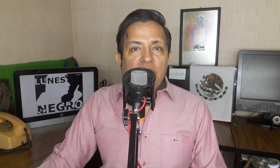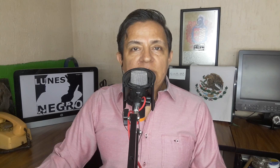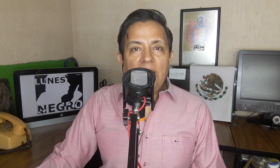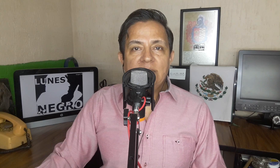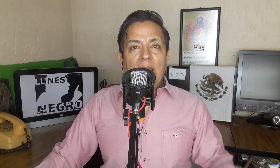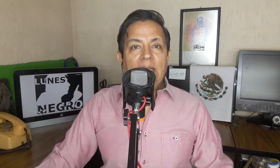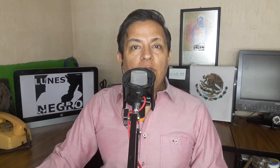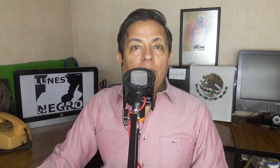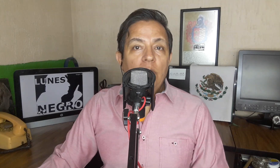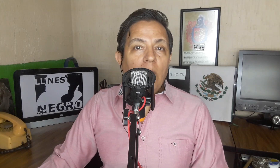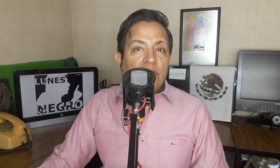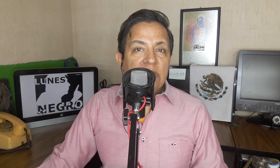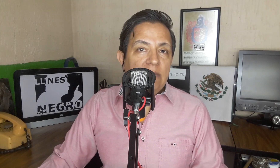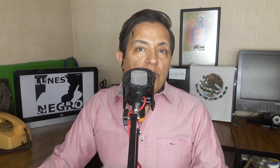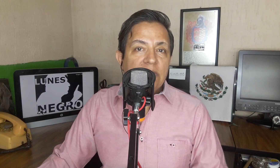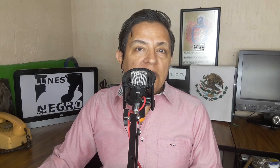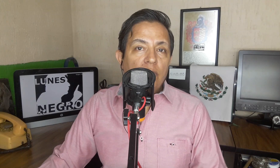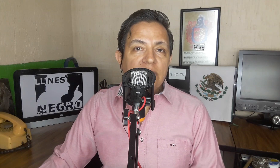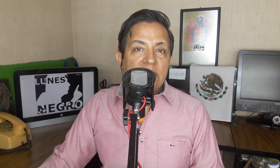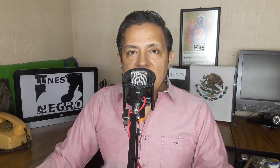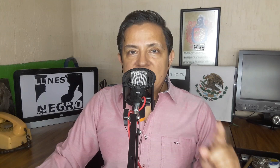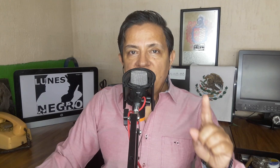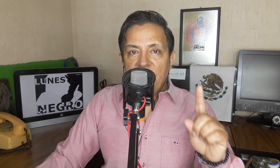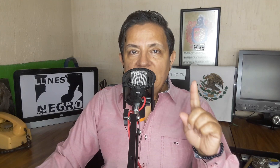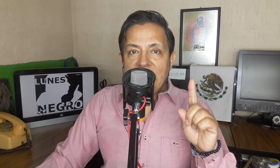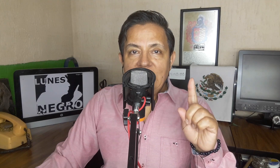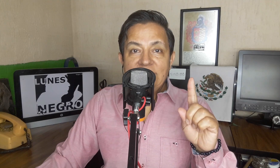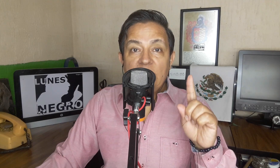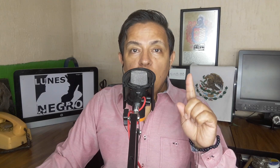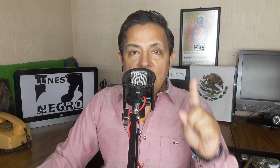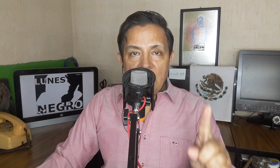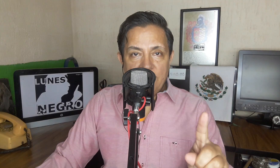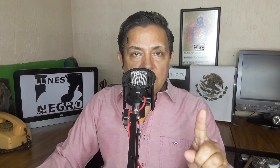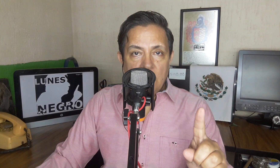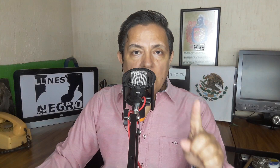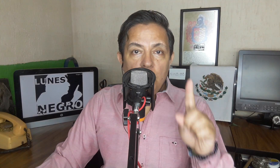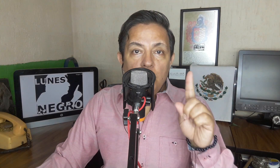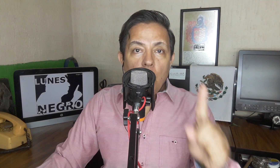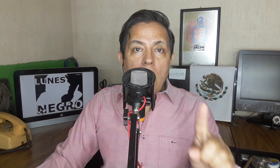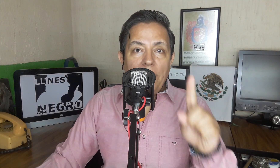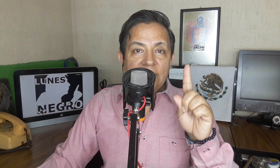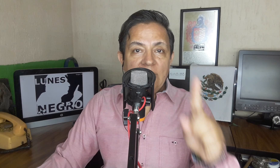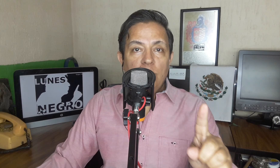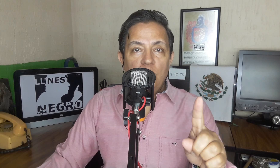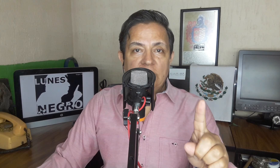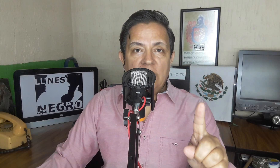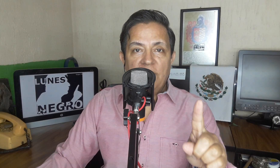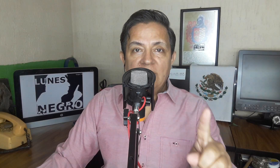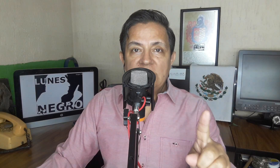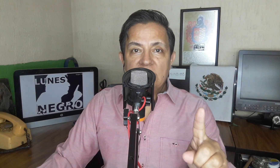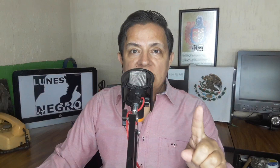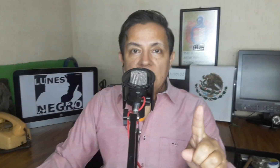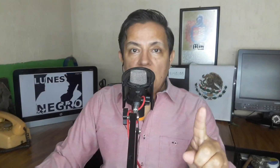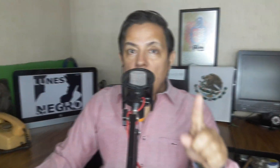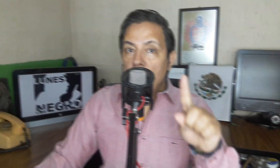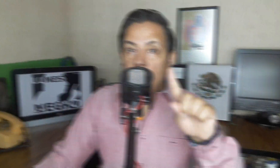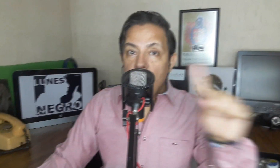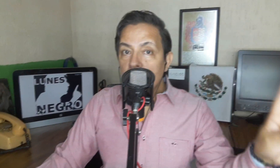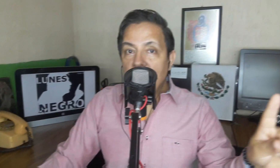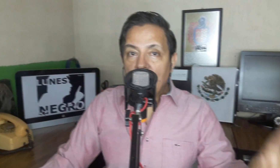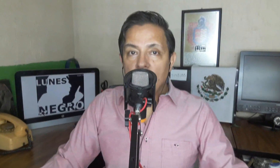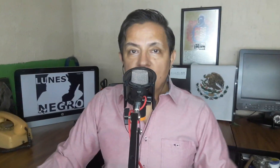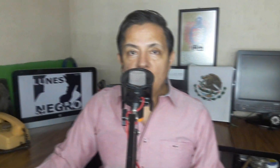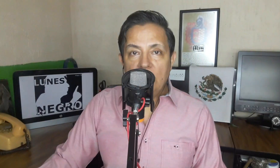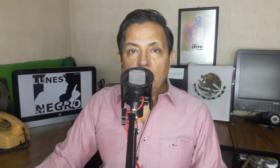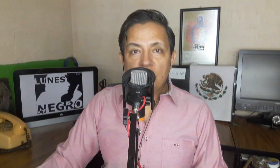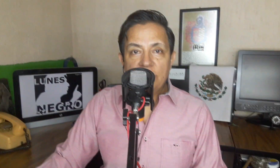Carlos Monsiváis en el 2004 escribió en ese entonces, si frente a la inseguridad no aplazamos nuestras diferencias,